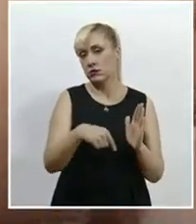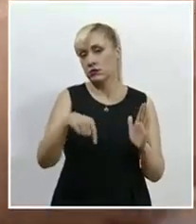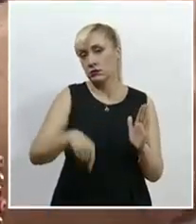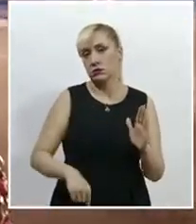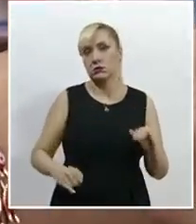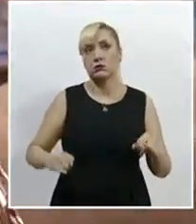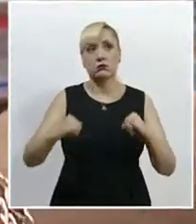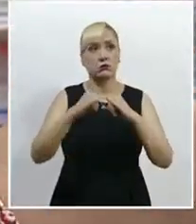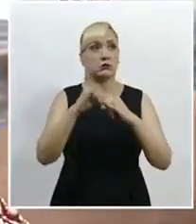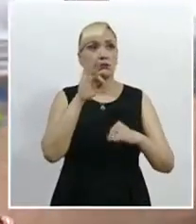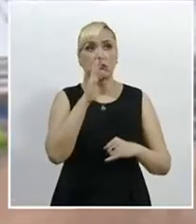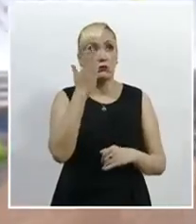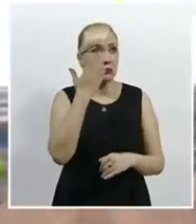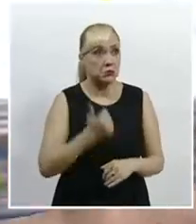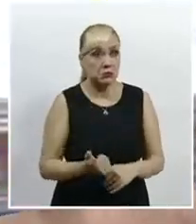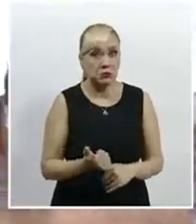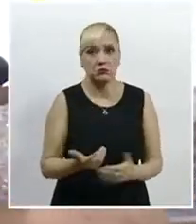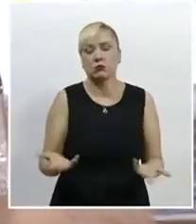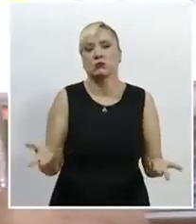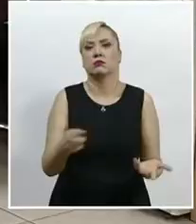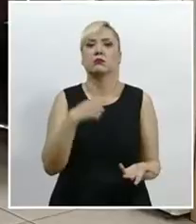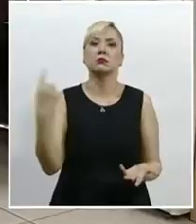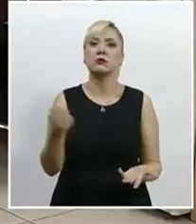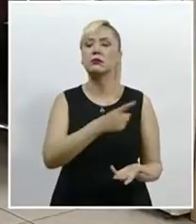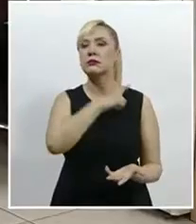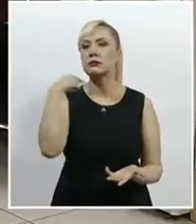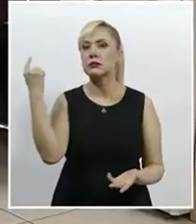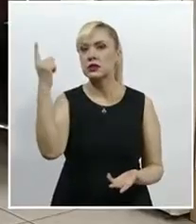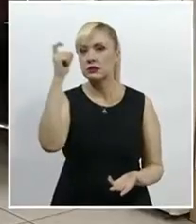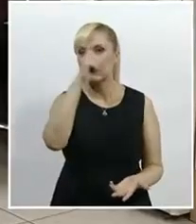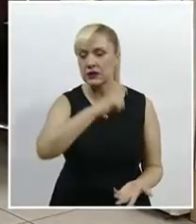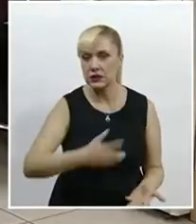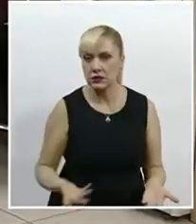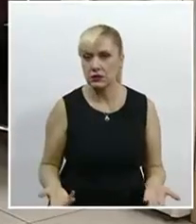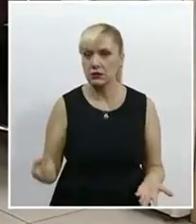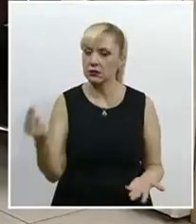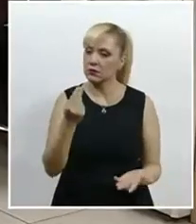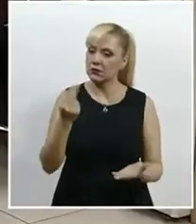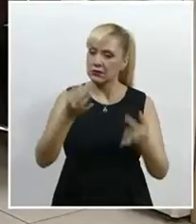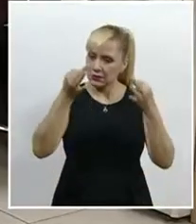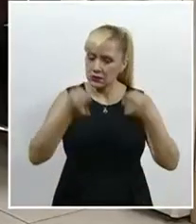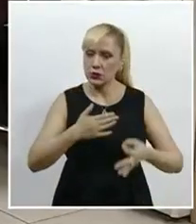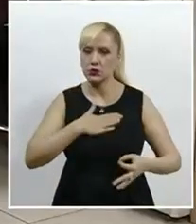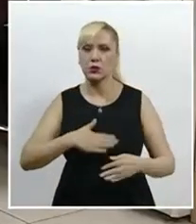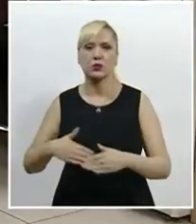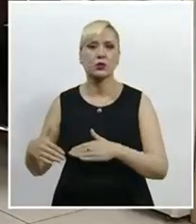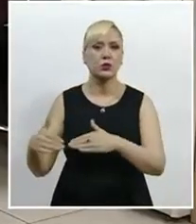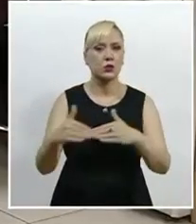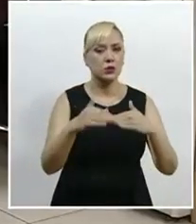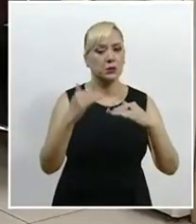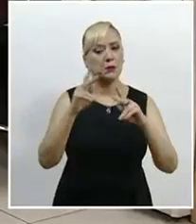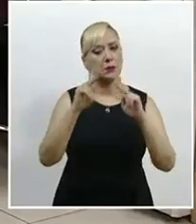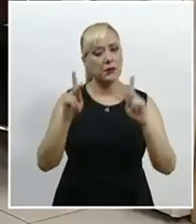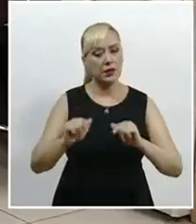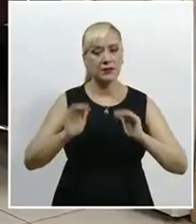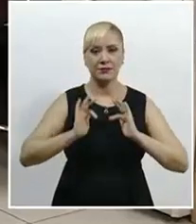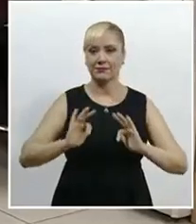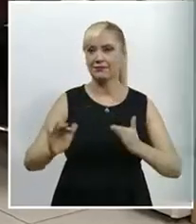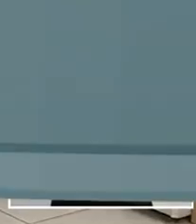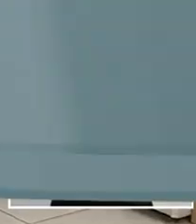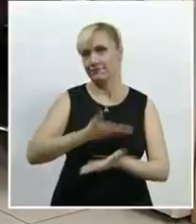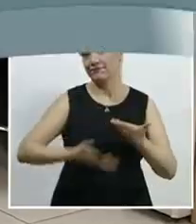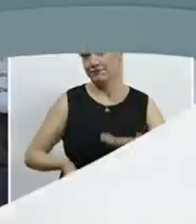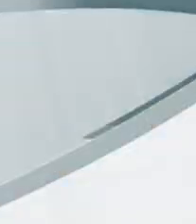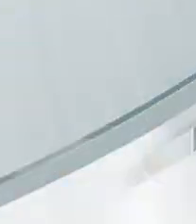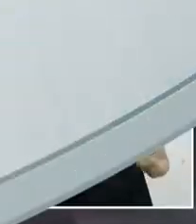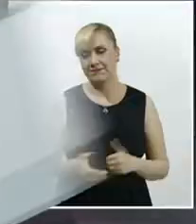perdemos todas y todos. Recordaron que las y los mexicanos merecemos garantizar un sistema democrático y la paz social.